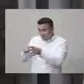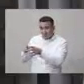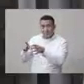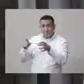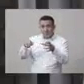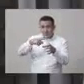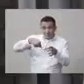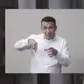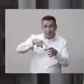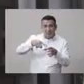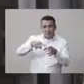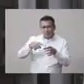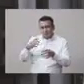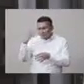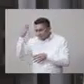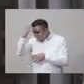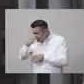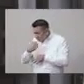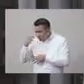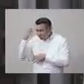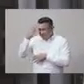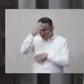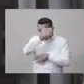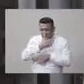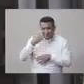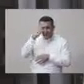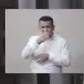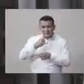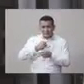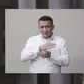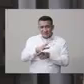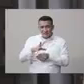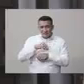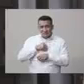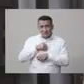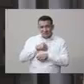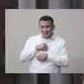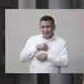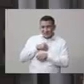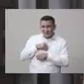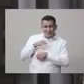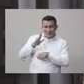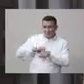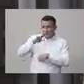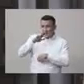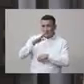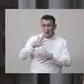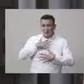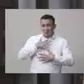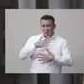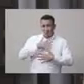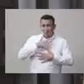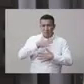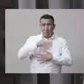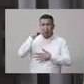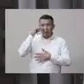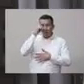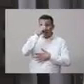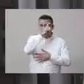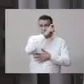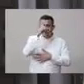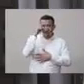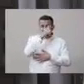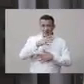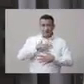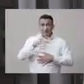un significativo descenso en la saturación de oxígeno que puede pasar inadvertido hasta que se manifiesta como